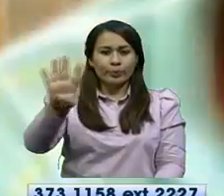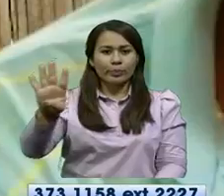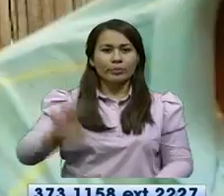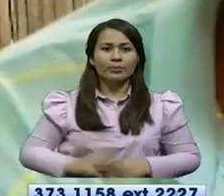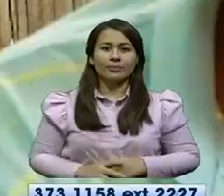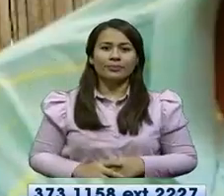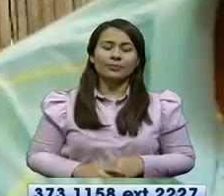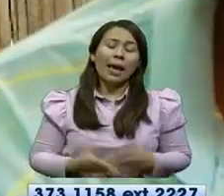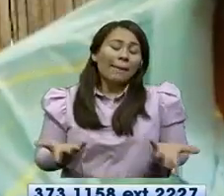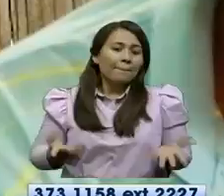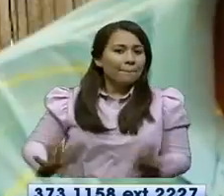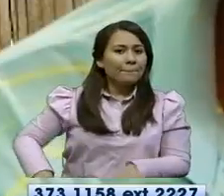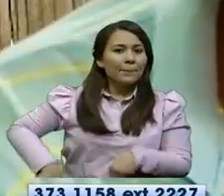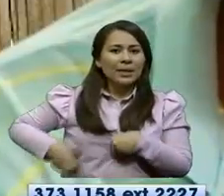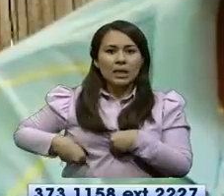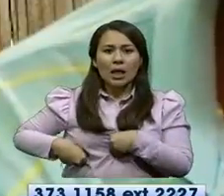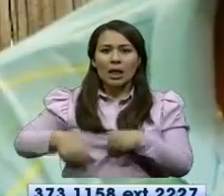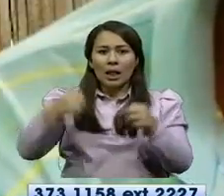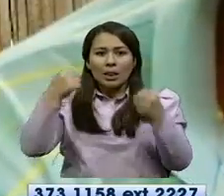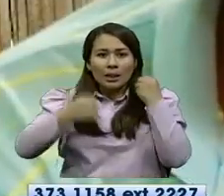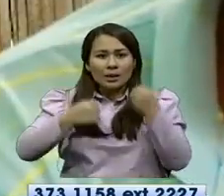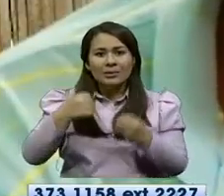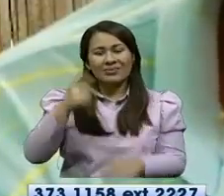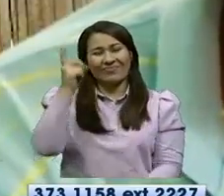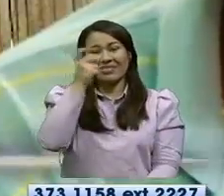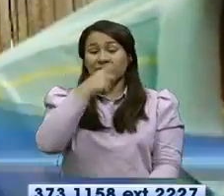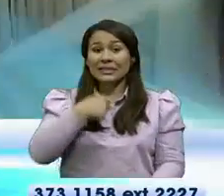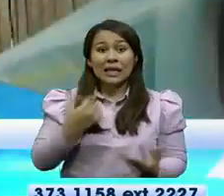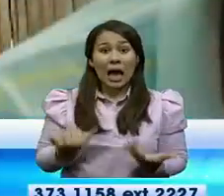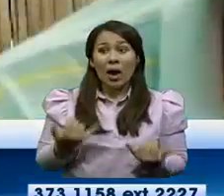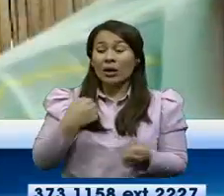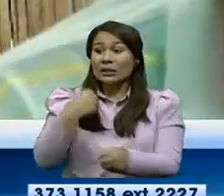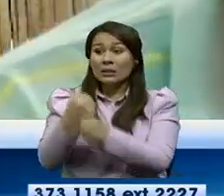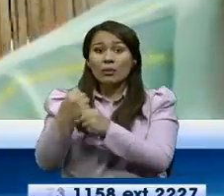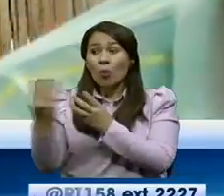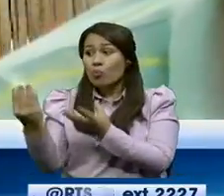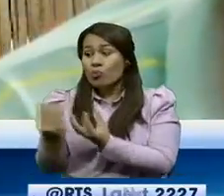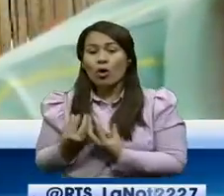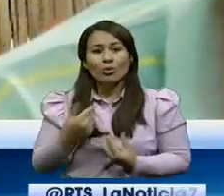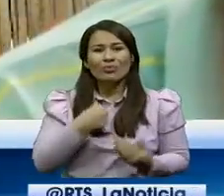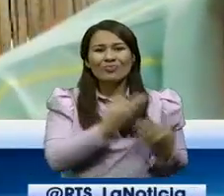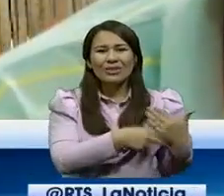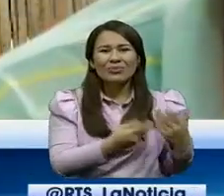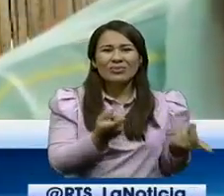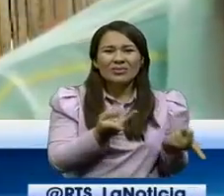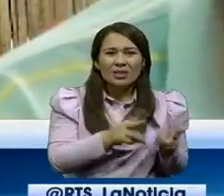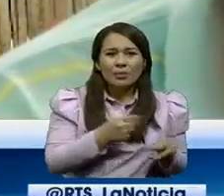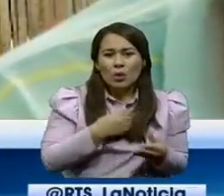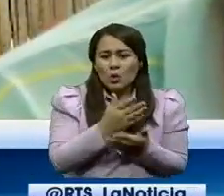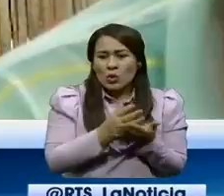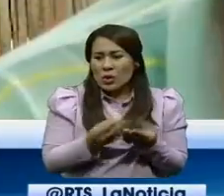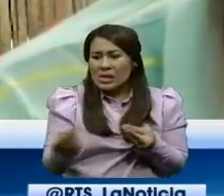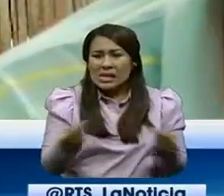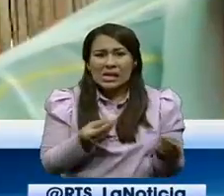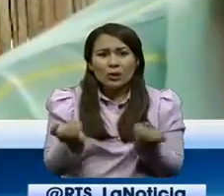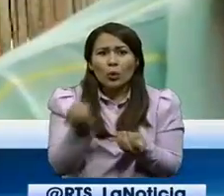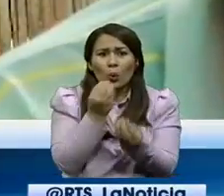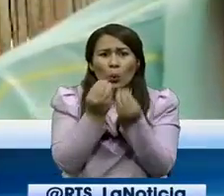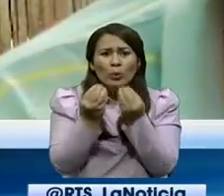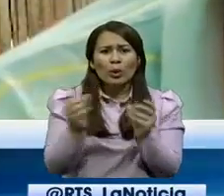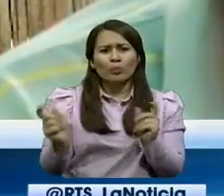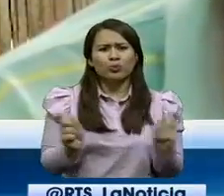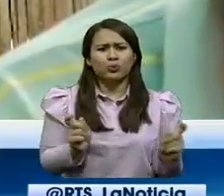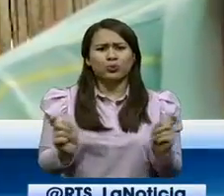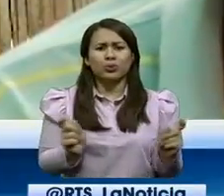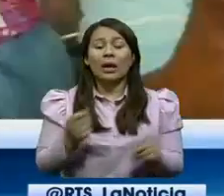105-1111-144. Pañales, lo que es leche, porque usted sabe que la situación no hay, o sea, lo poco que uno gana es para medio comer y